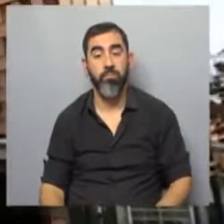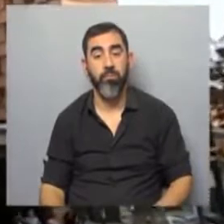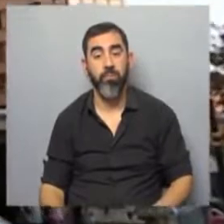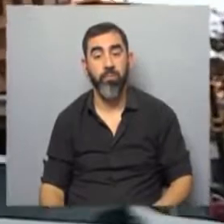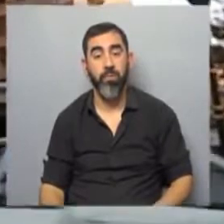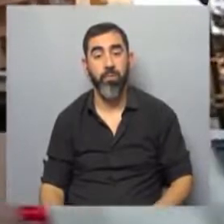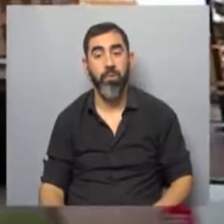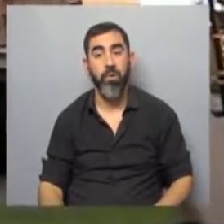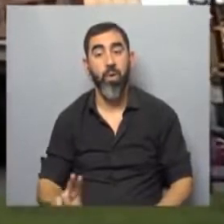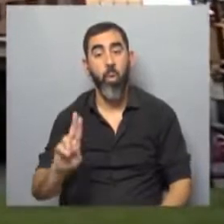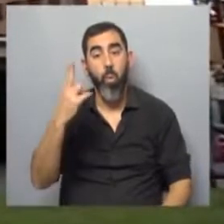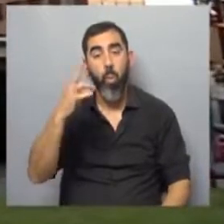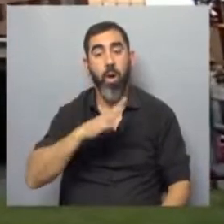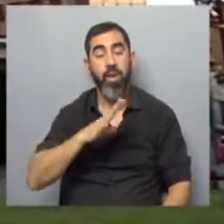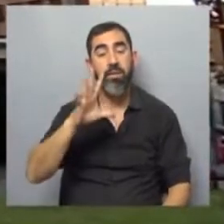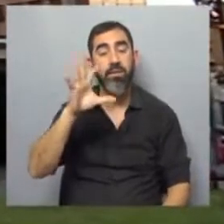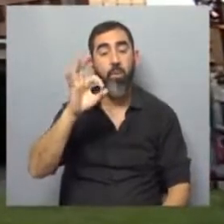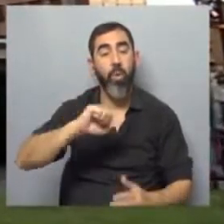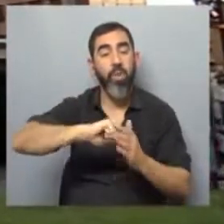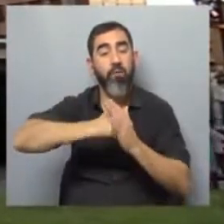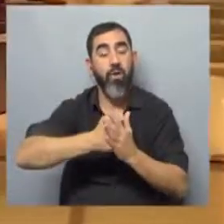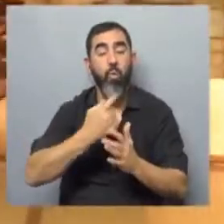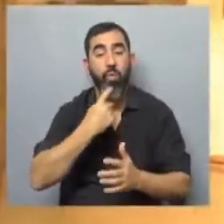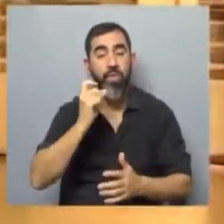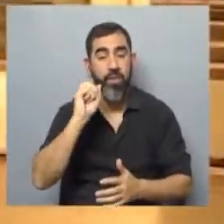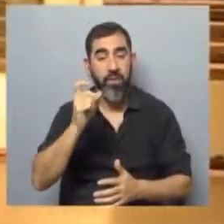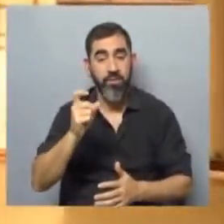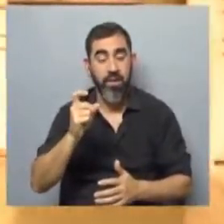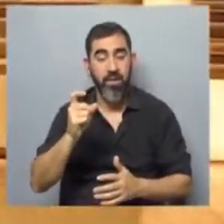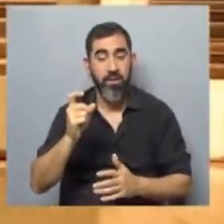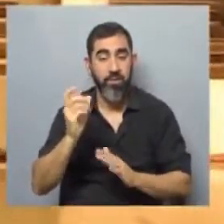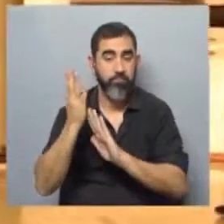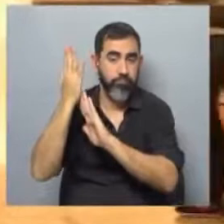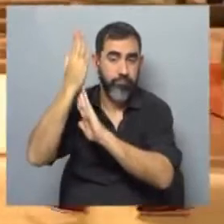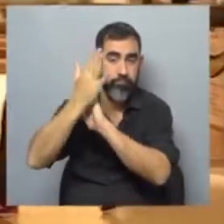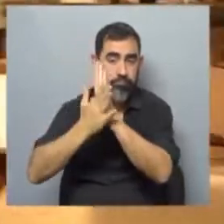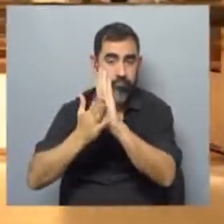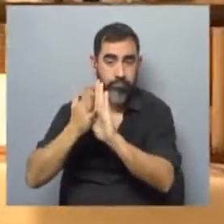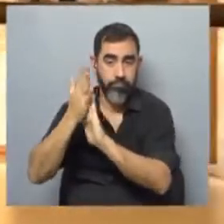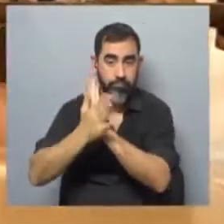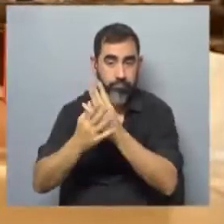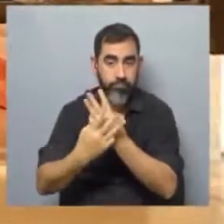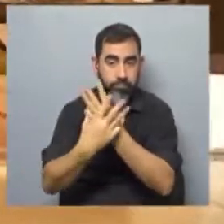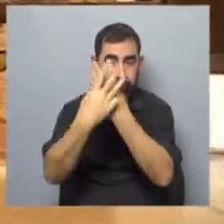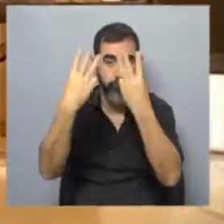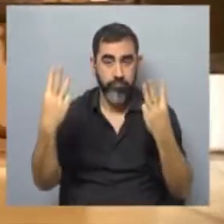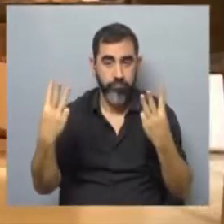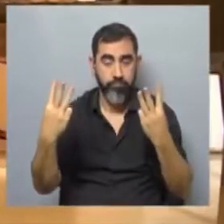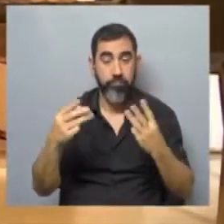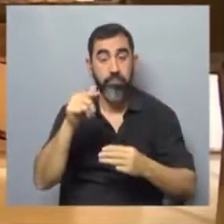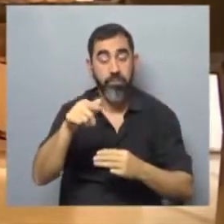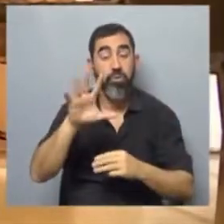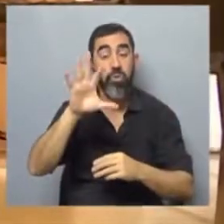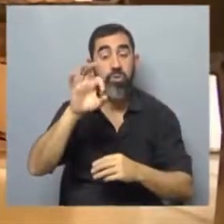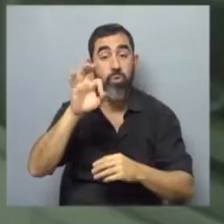En Uruguay tenemos unos 50 bancos de sangre distribuidos en todo el territorio nacional. Esos